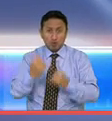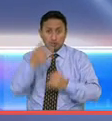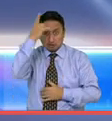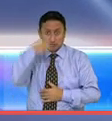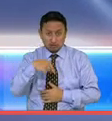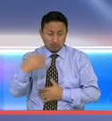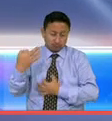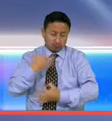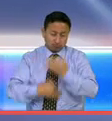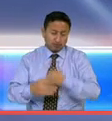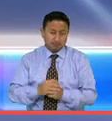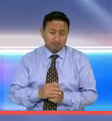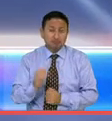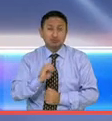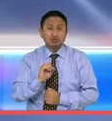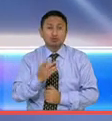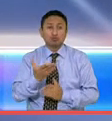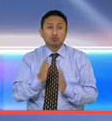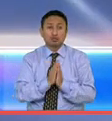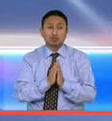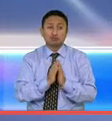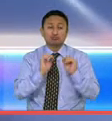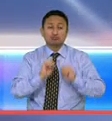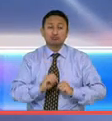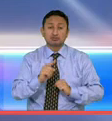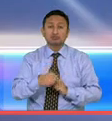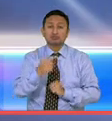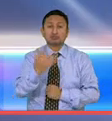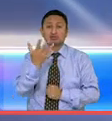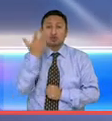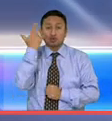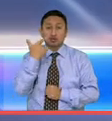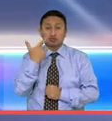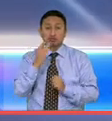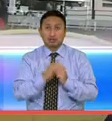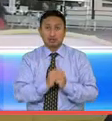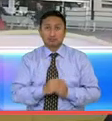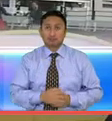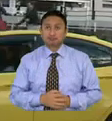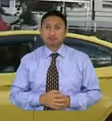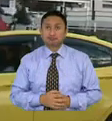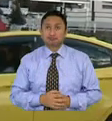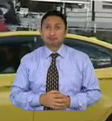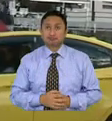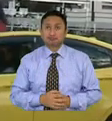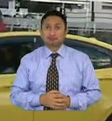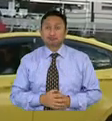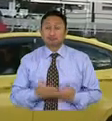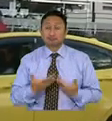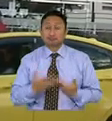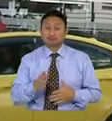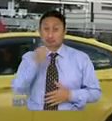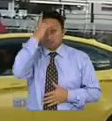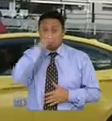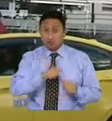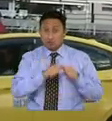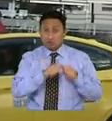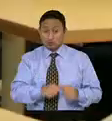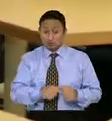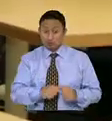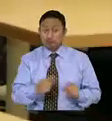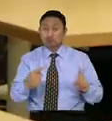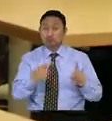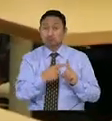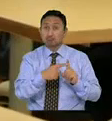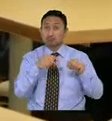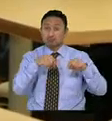decisión, o el recurso de casación, que tenemos hasta 5 días para presentarlo el mismo. De ratificarse lo resuelto, Rivadeneira